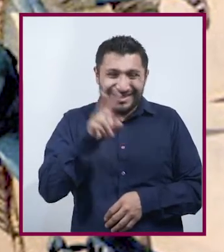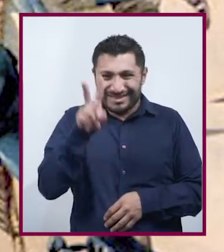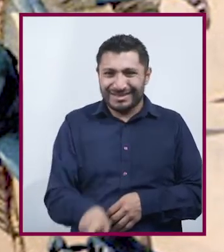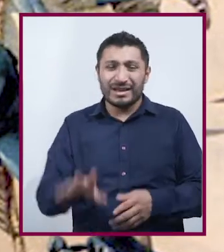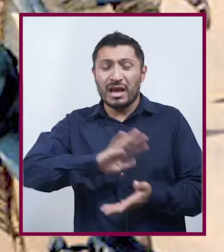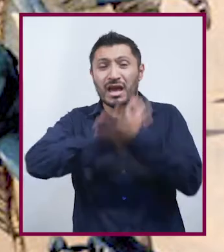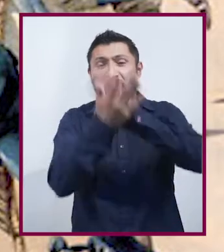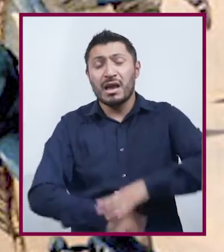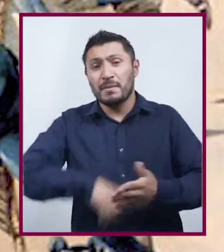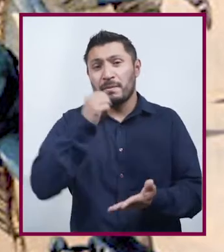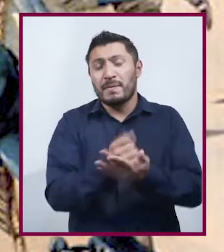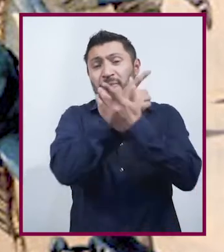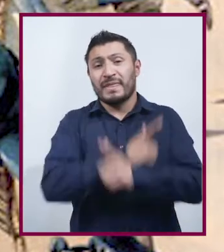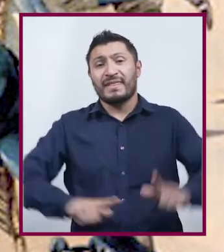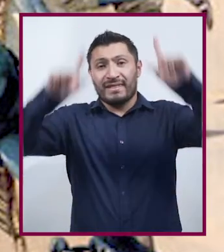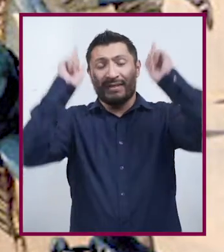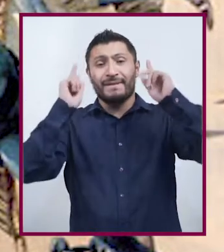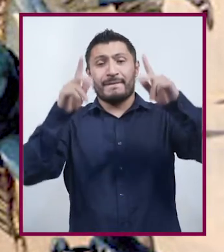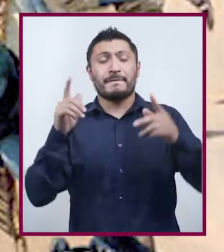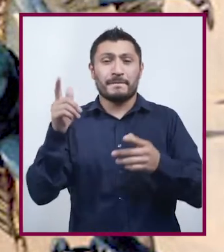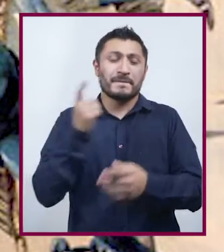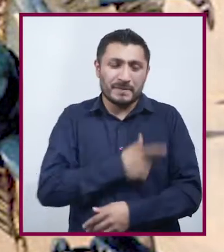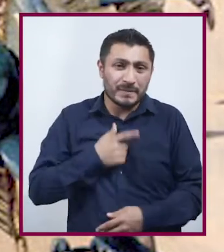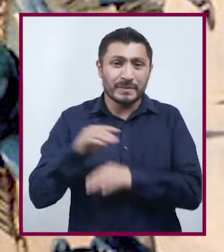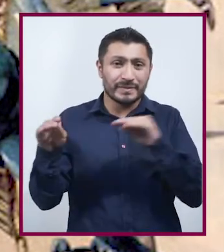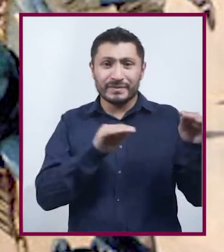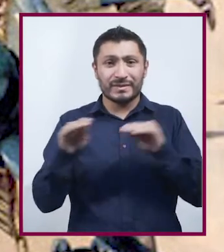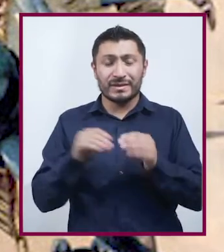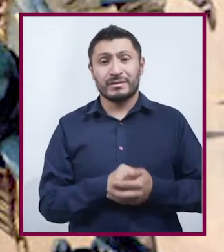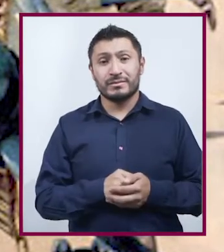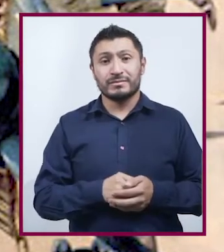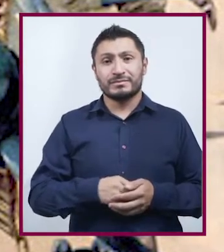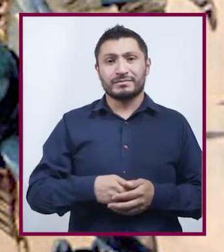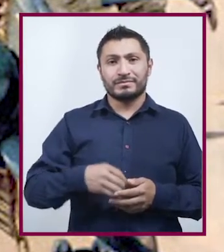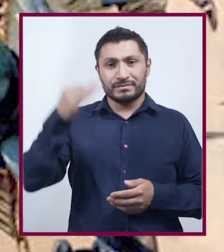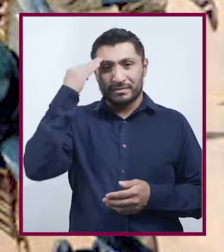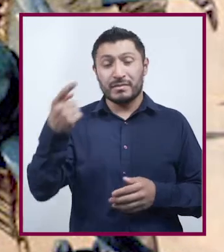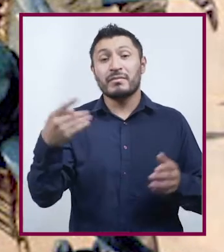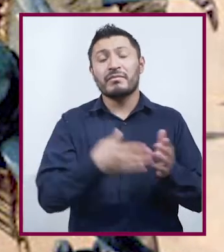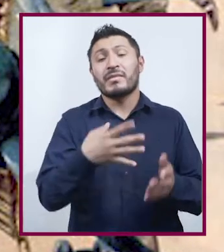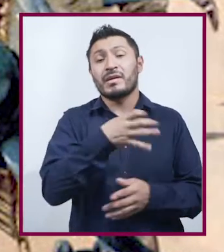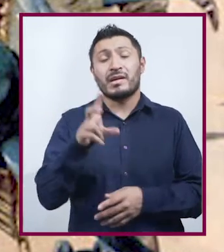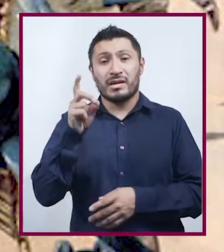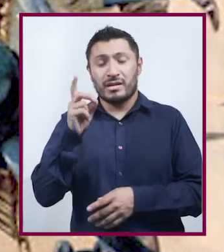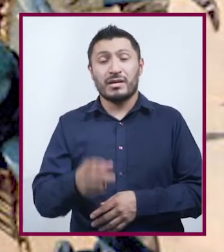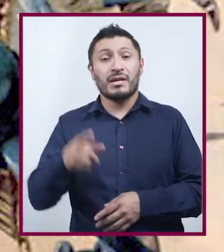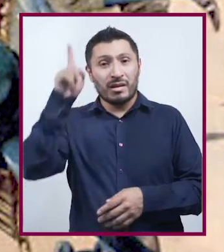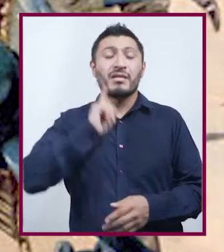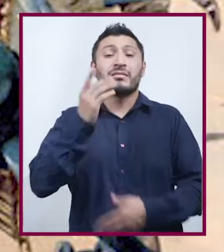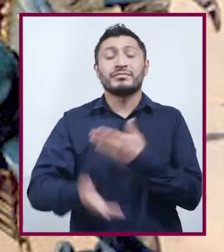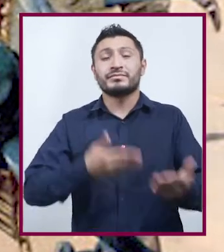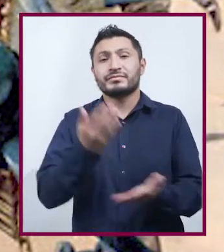convirtió en un símbolo de libertad, comodidad y movimiento. En la década de los años 30, las damas de la